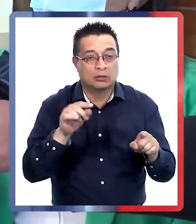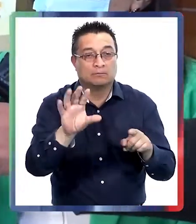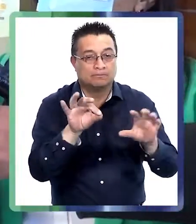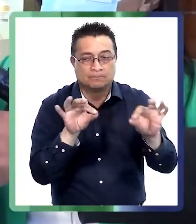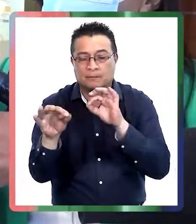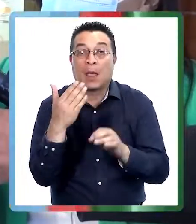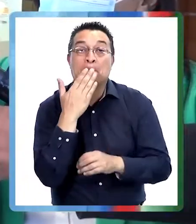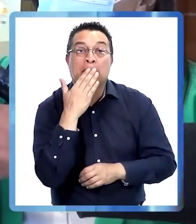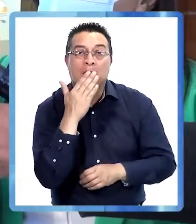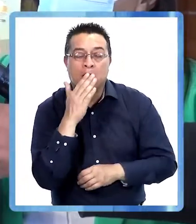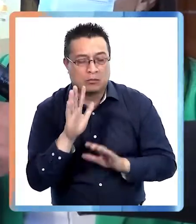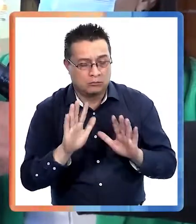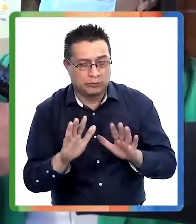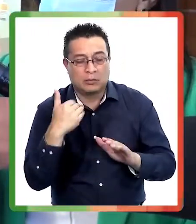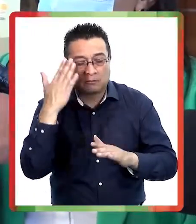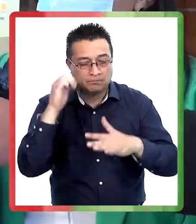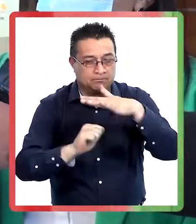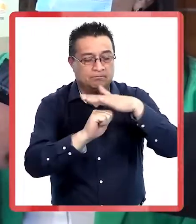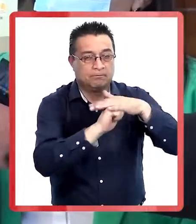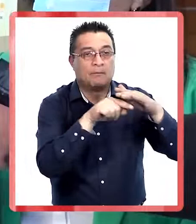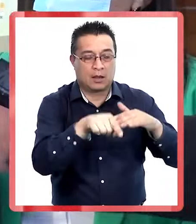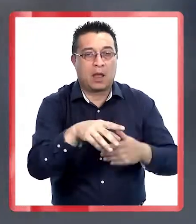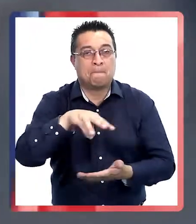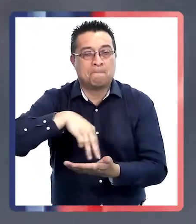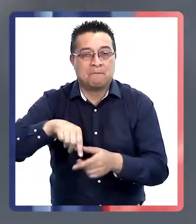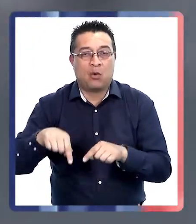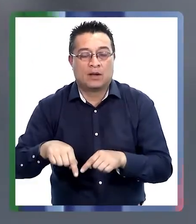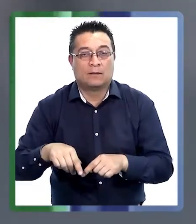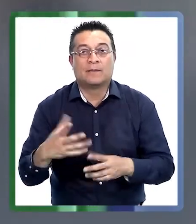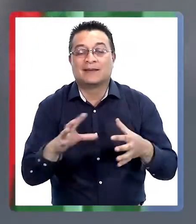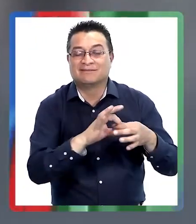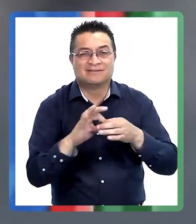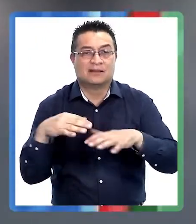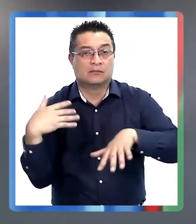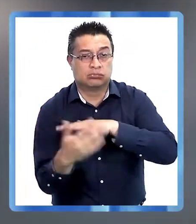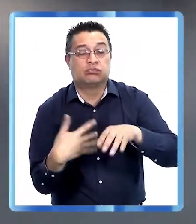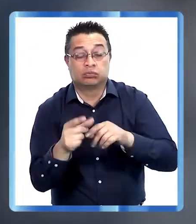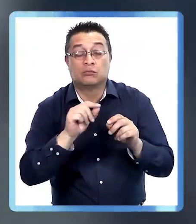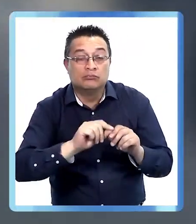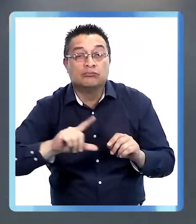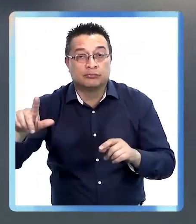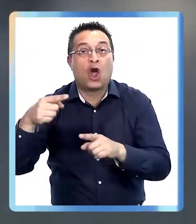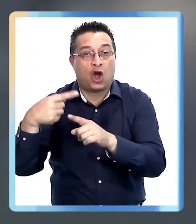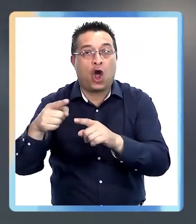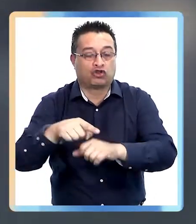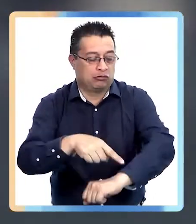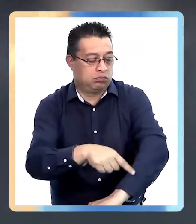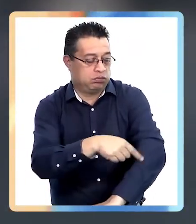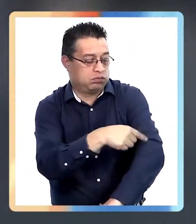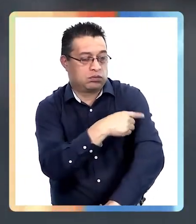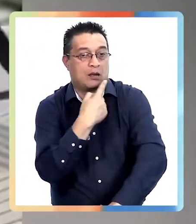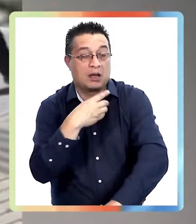están eligiendo a las mejores personas para que encabecen los servicios en la región del Maule. Los hechos de violencia se han generado en otras partes